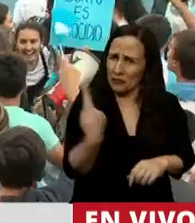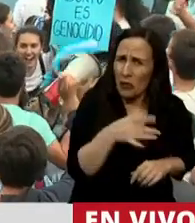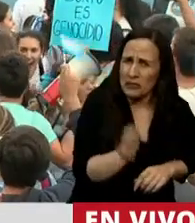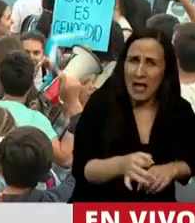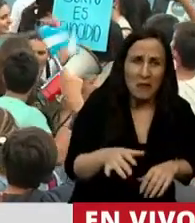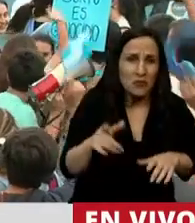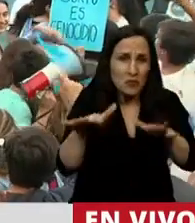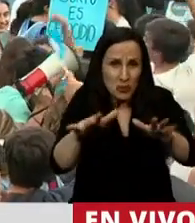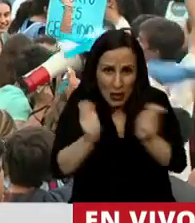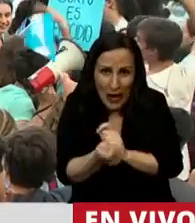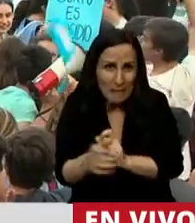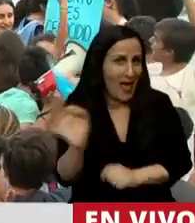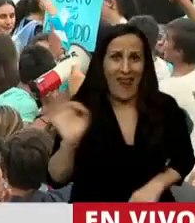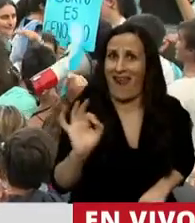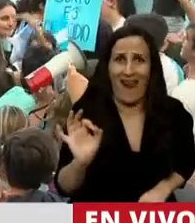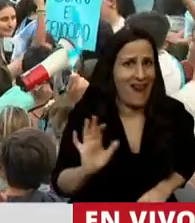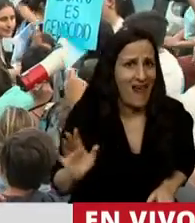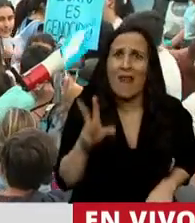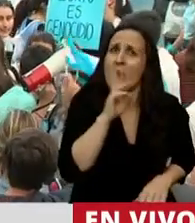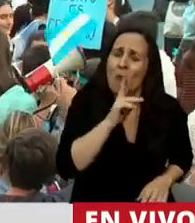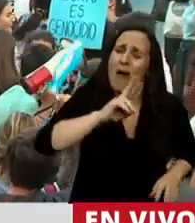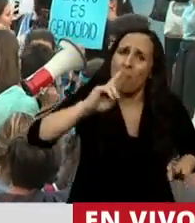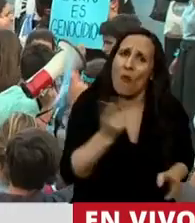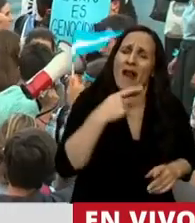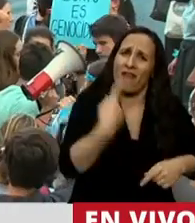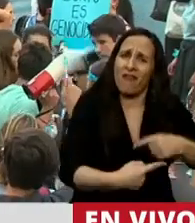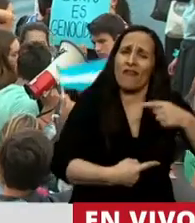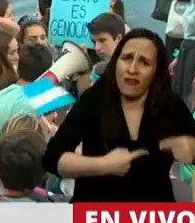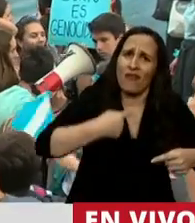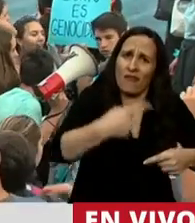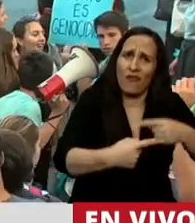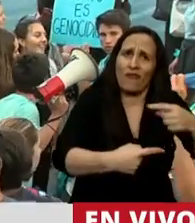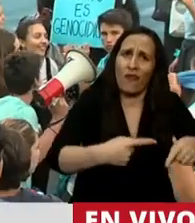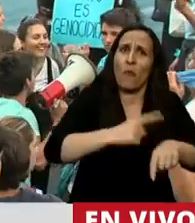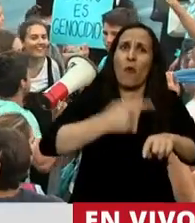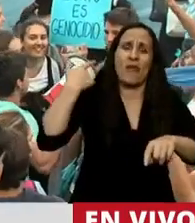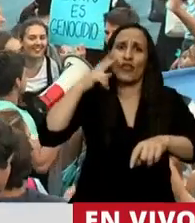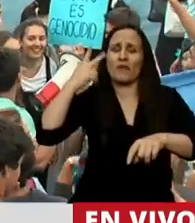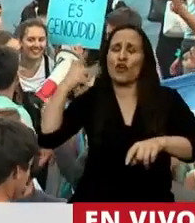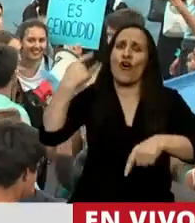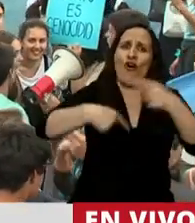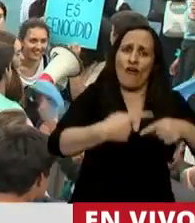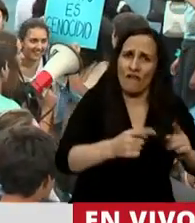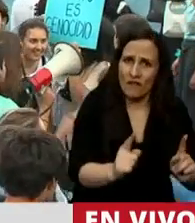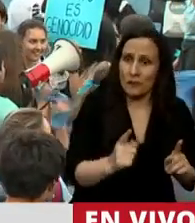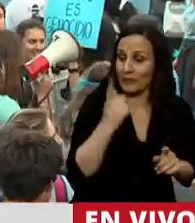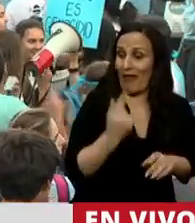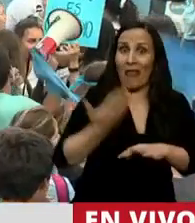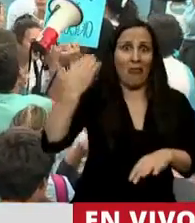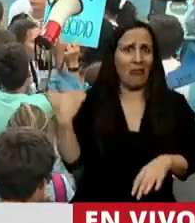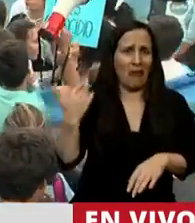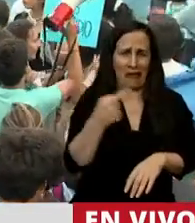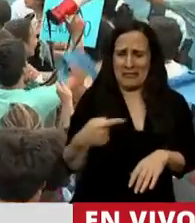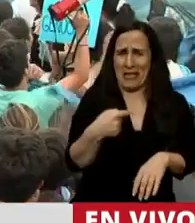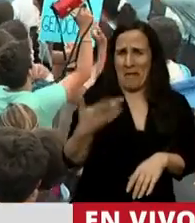realidad no cambió. Las mujeres siguieron muriendo. Desde entonces hasta acá. Hace días atrás, hace